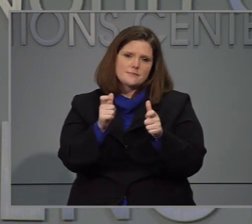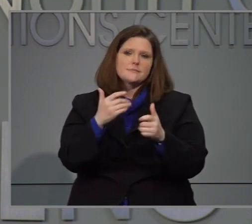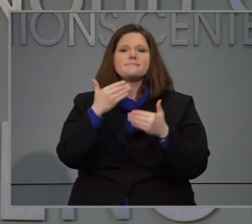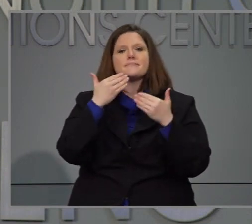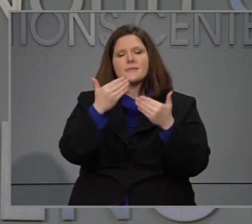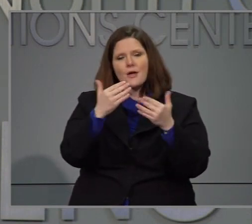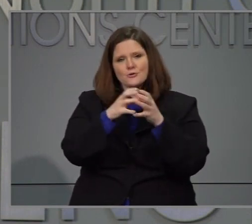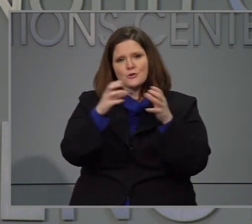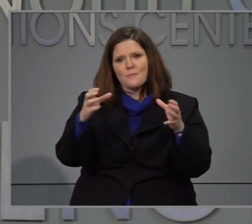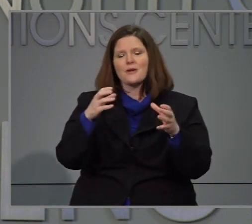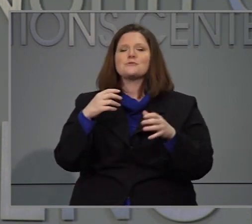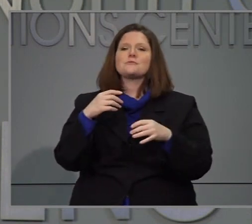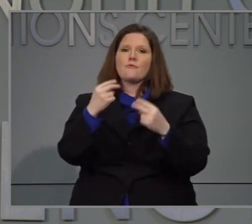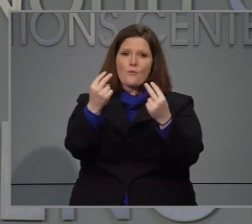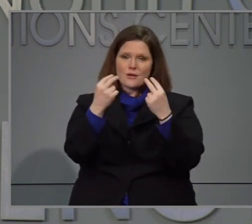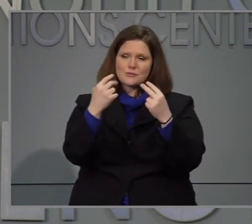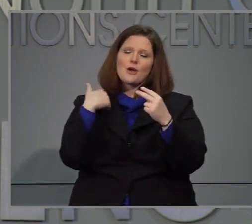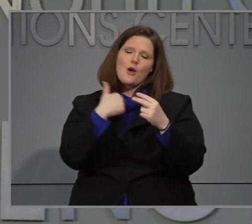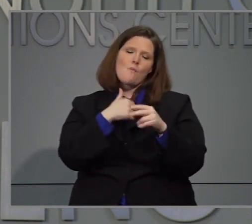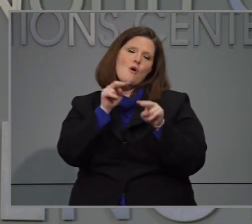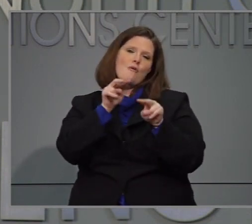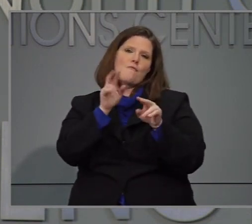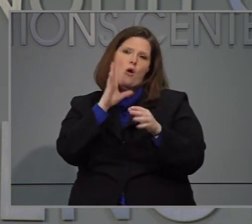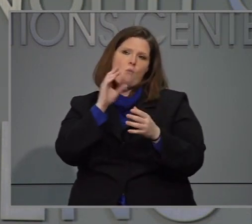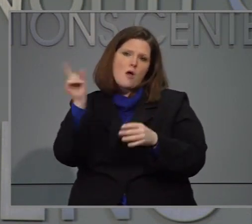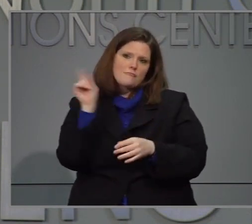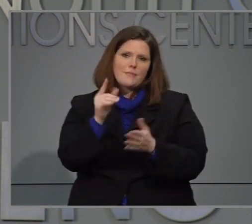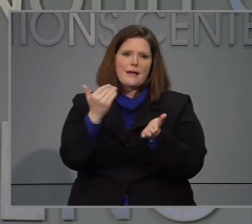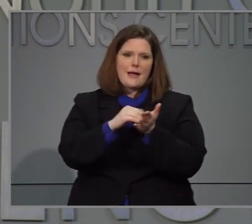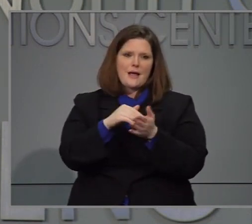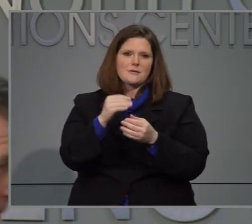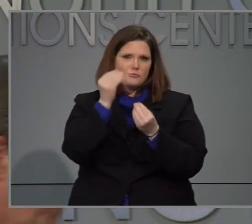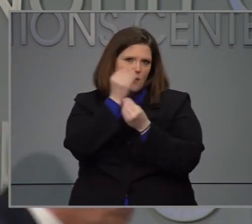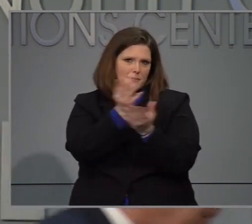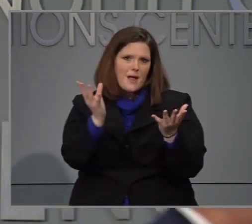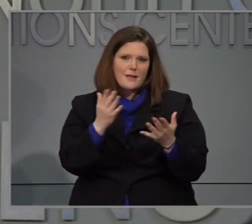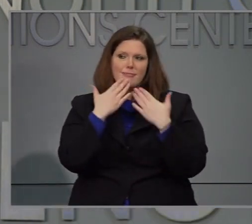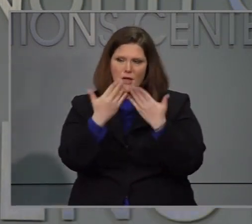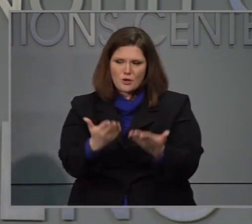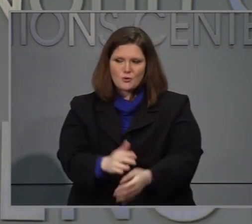atención a este programa y les daremos más actualizaciones. Gracias.